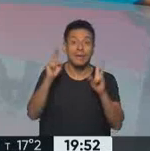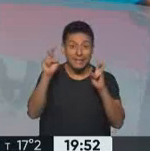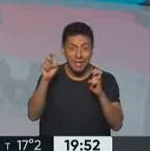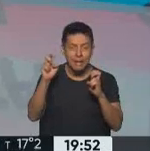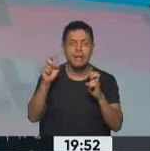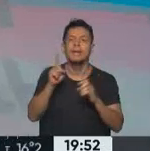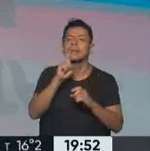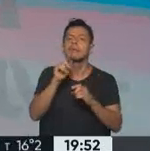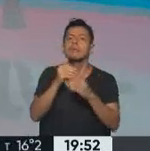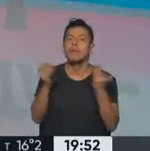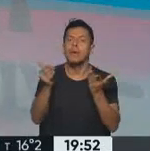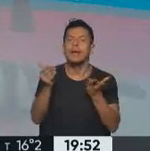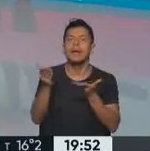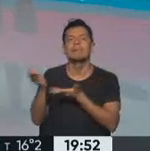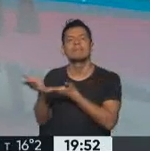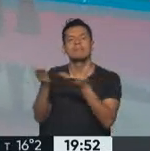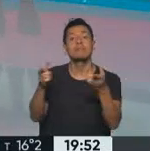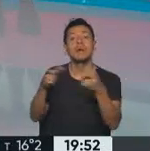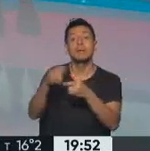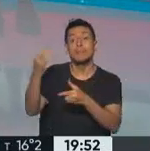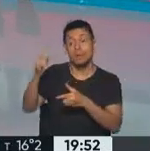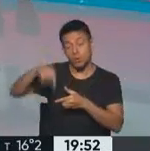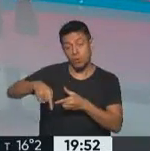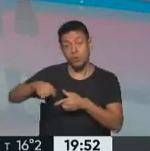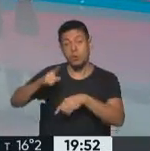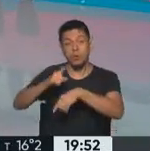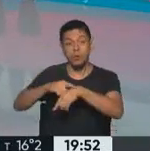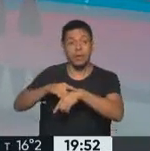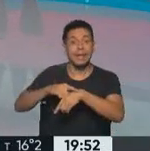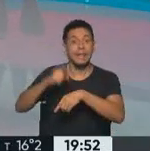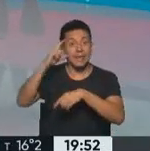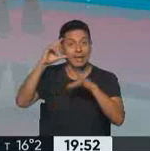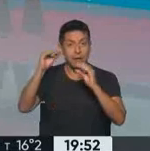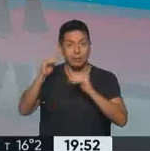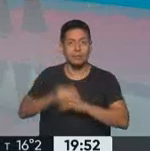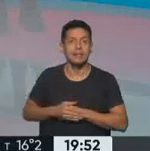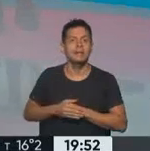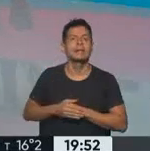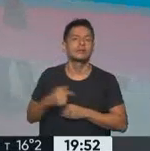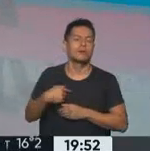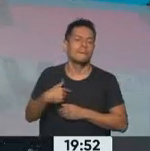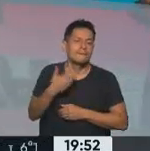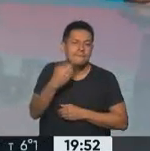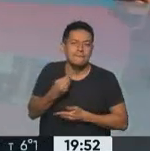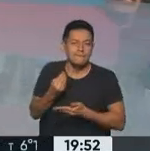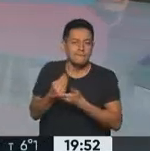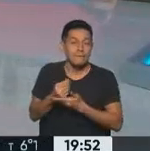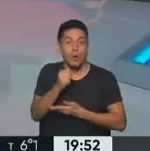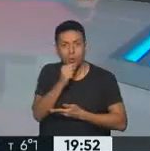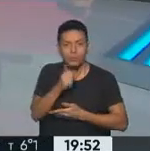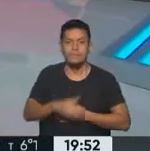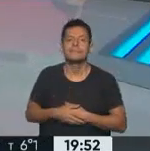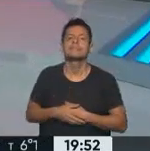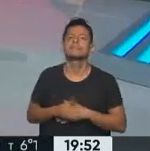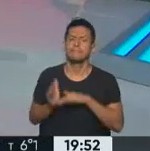la televisión pública presentará un programa especial hoy a partir de las 10 de la noche, donde tengo el agrado y la humildad de poder conducirlo. Por